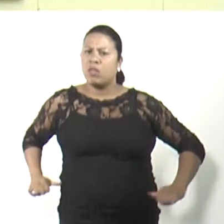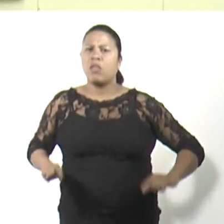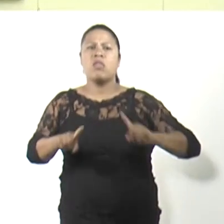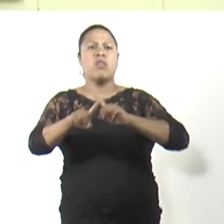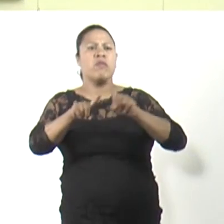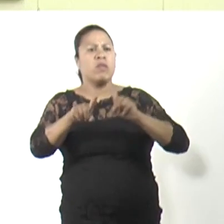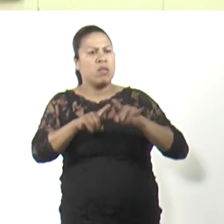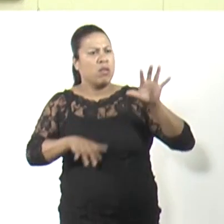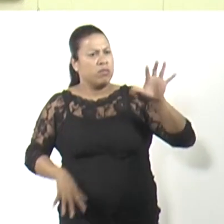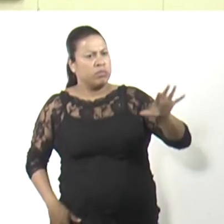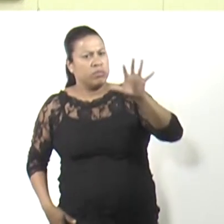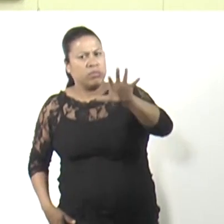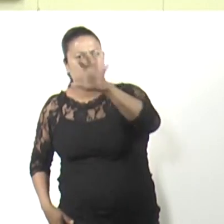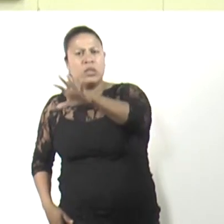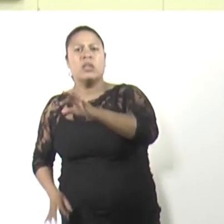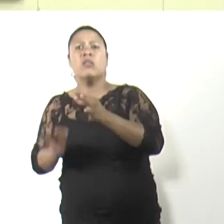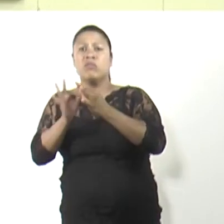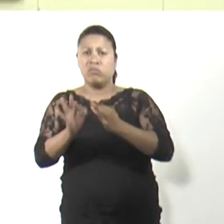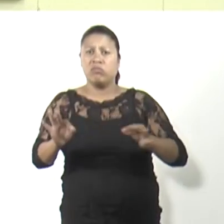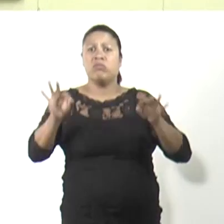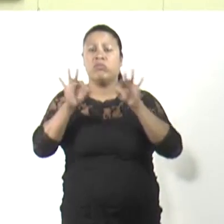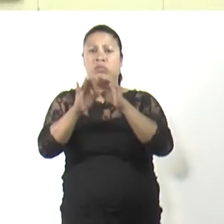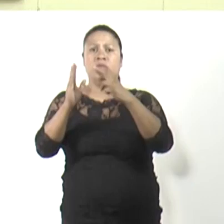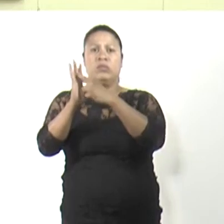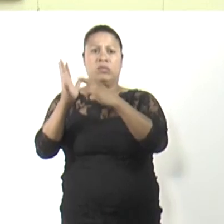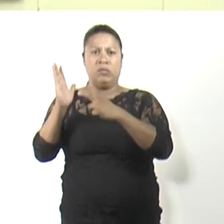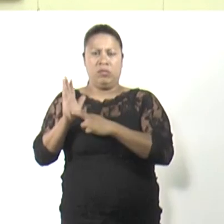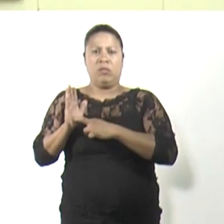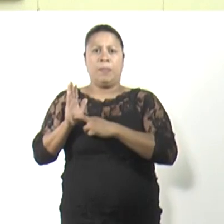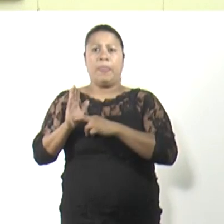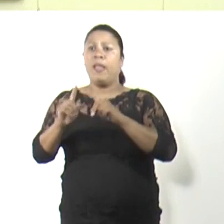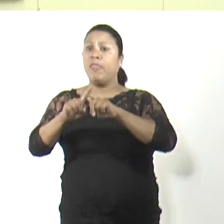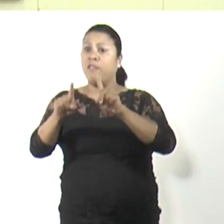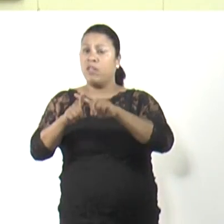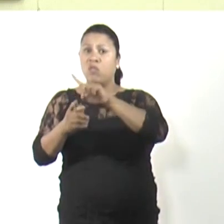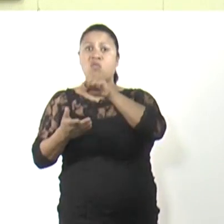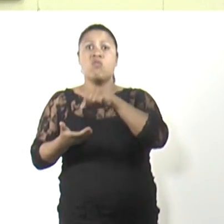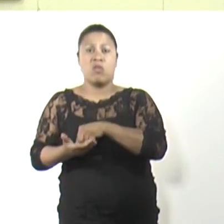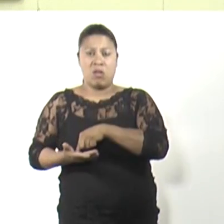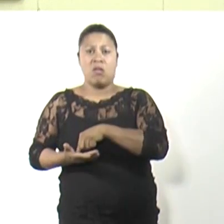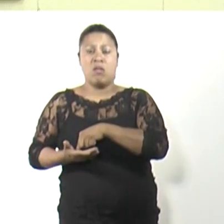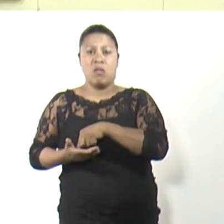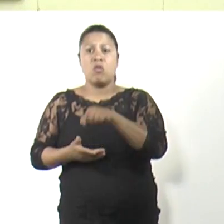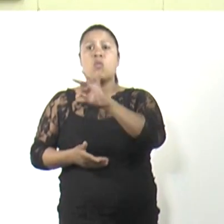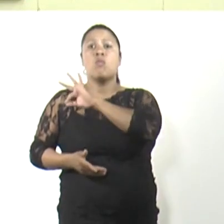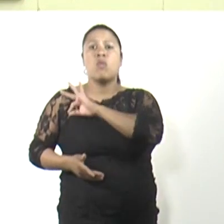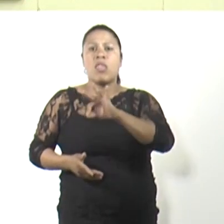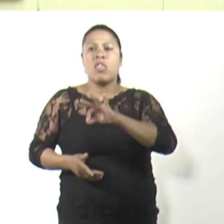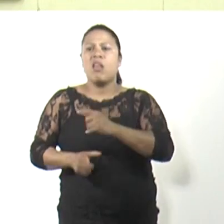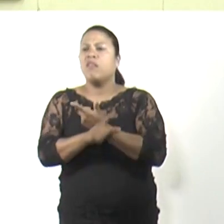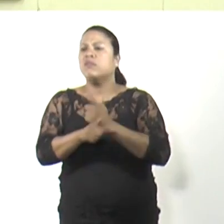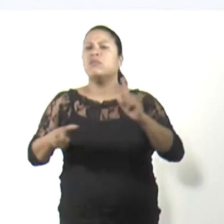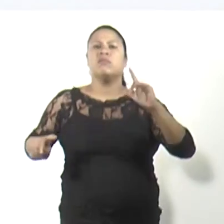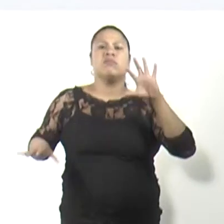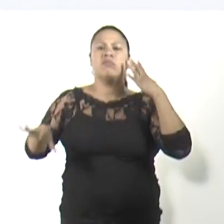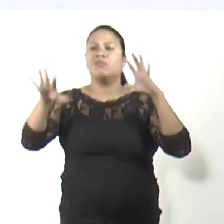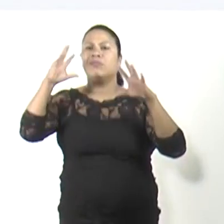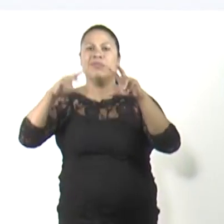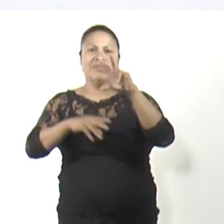humano. En todos los lugares podrás hacer lo que sea.